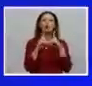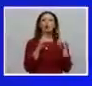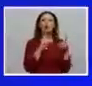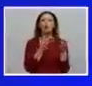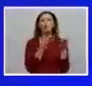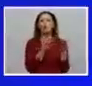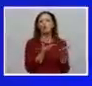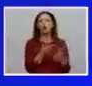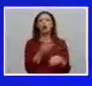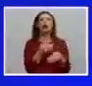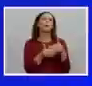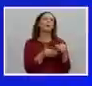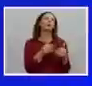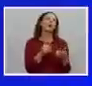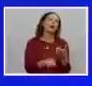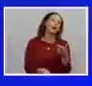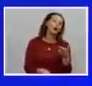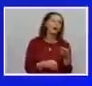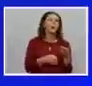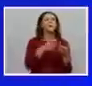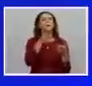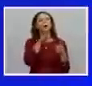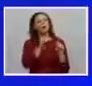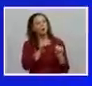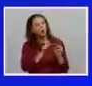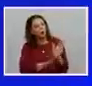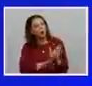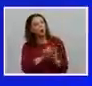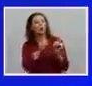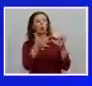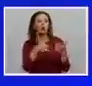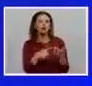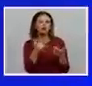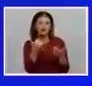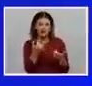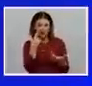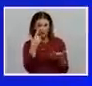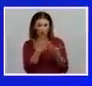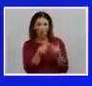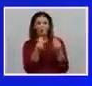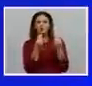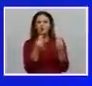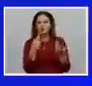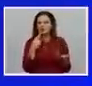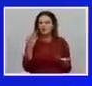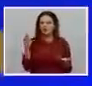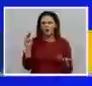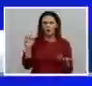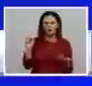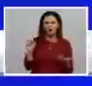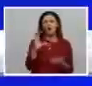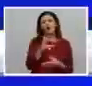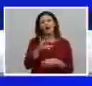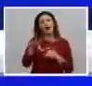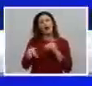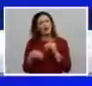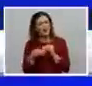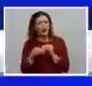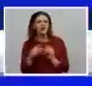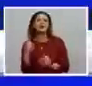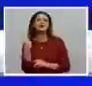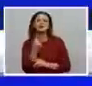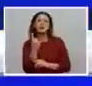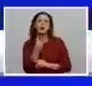de estamos en proceso, vamos a formar jugadores, que ya se han probado bastantes también, como decía Marvin Solano, y además de eso, que